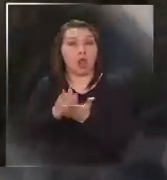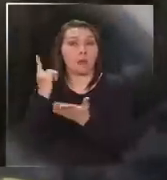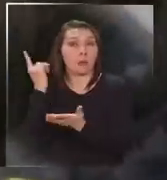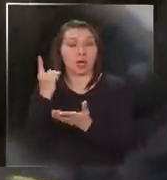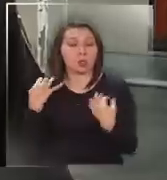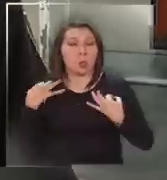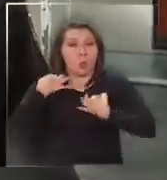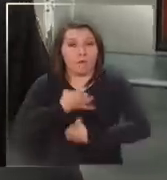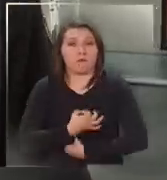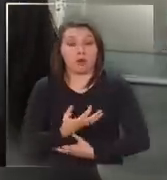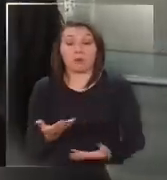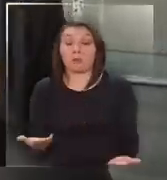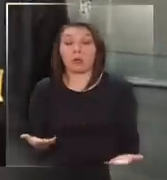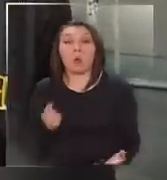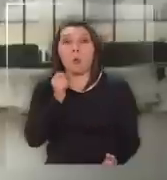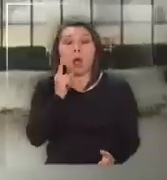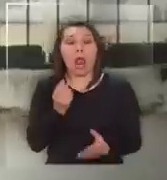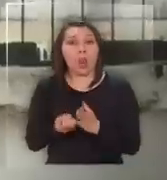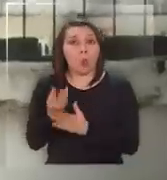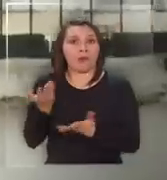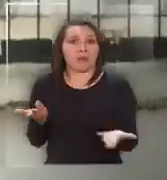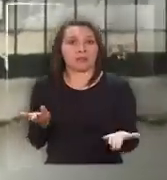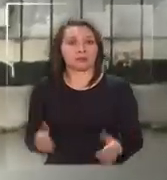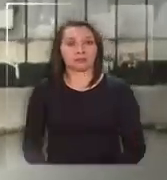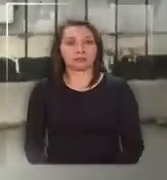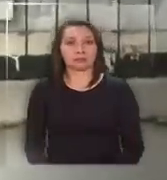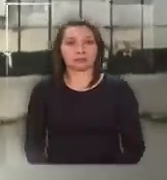particular. ¿Cuál sería la novedad?